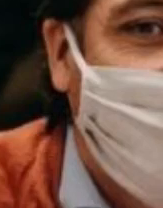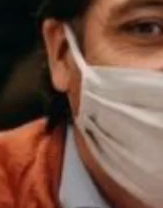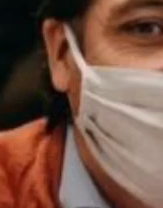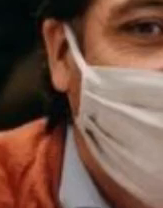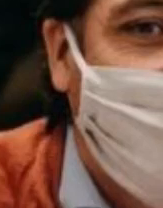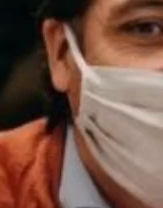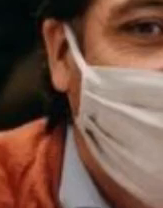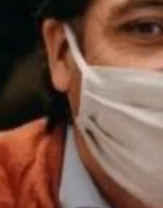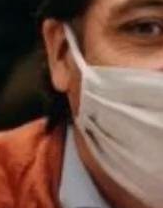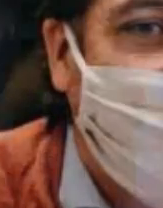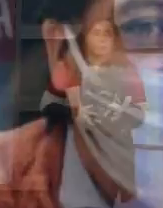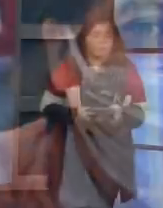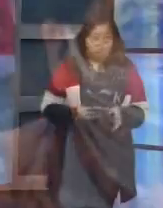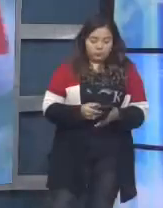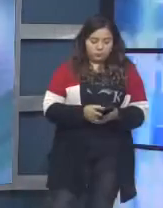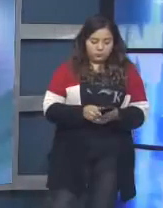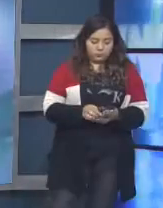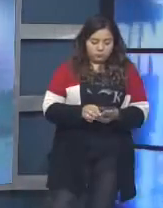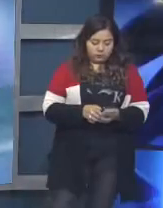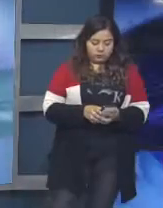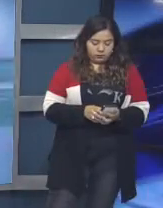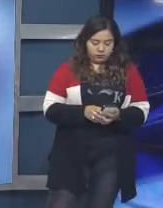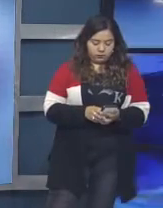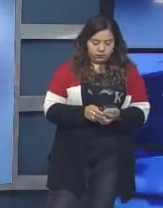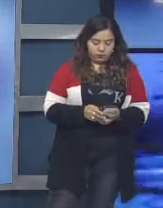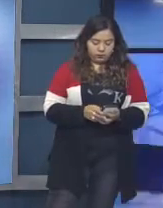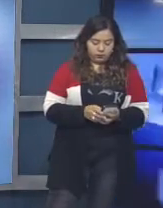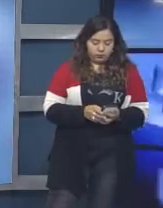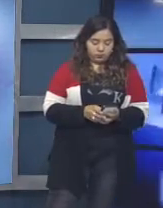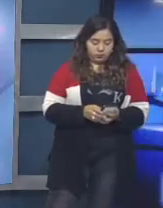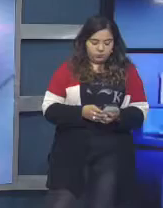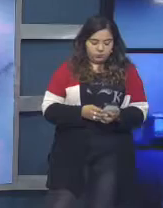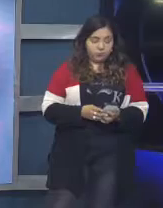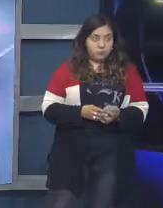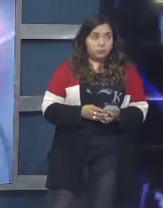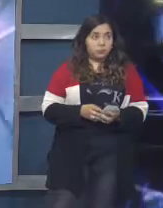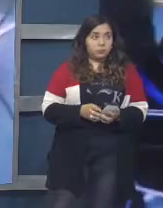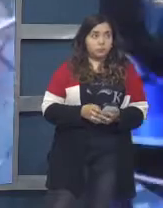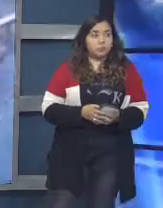Y bueno, creo que llegó a buen término